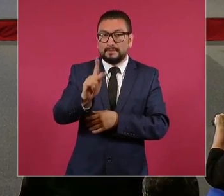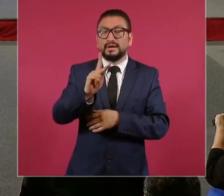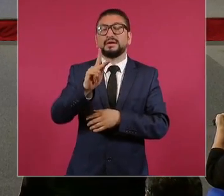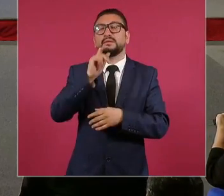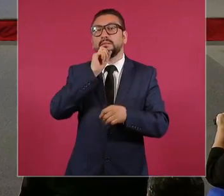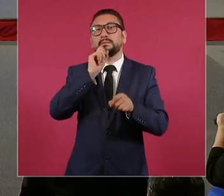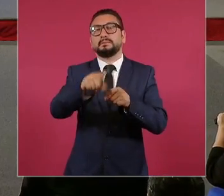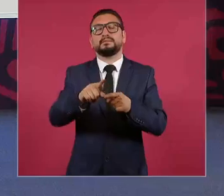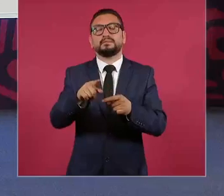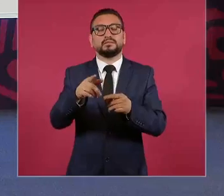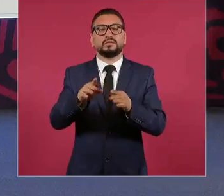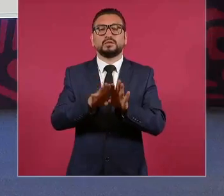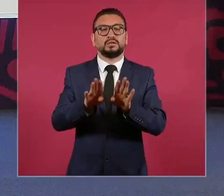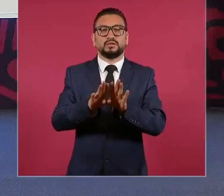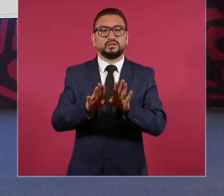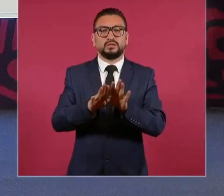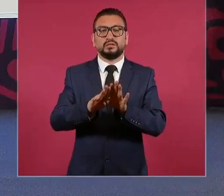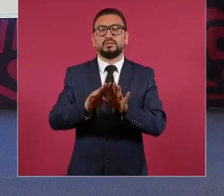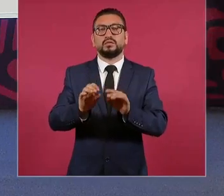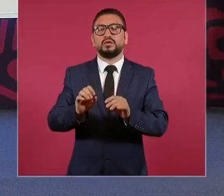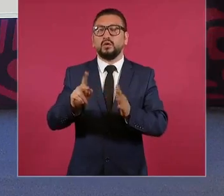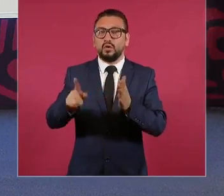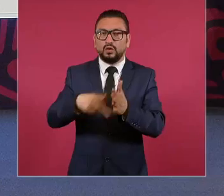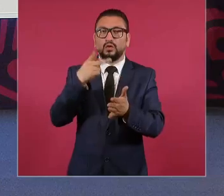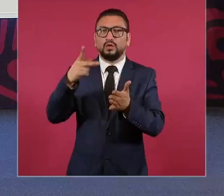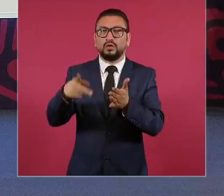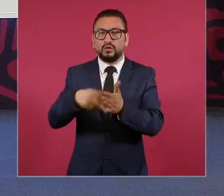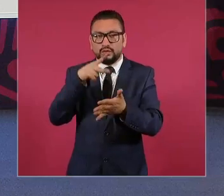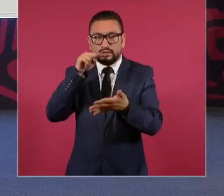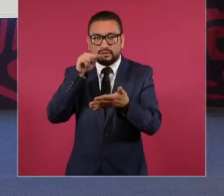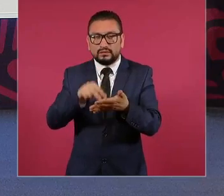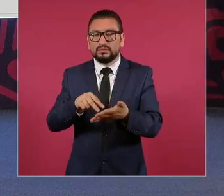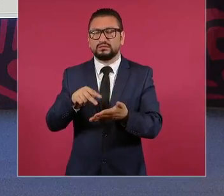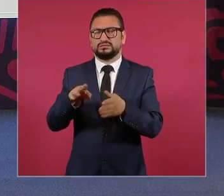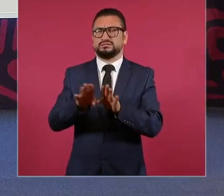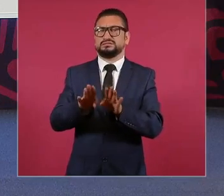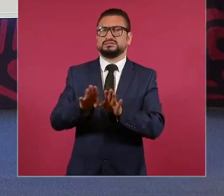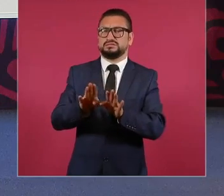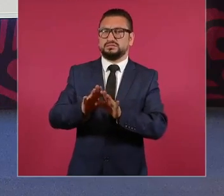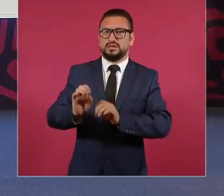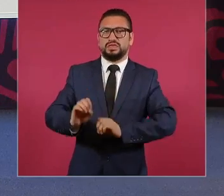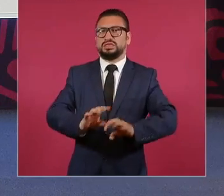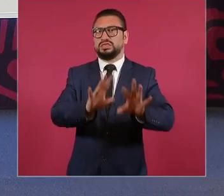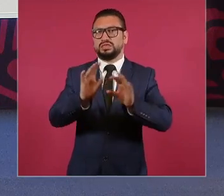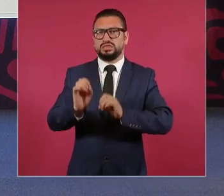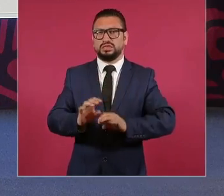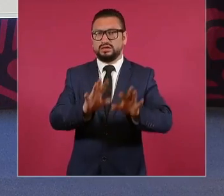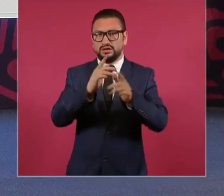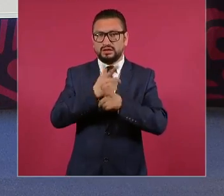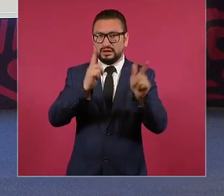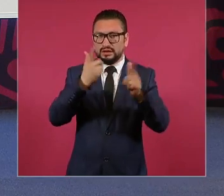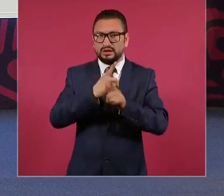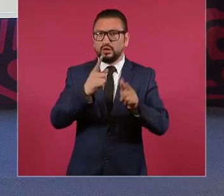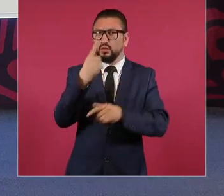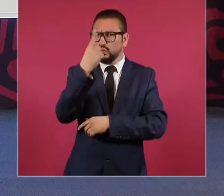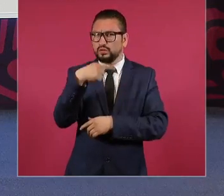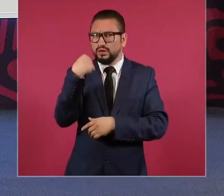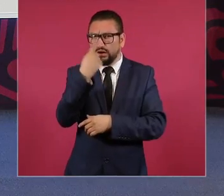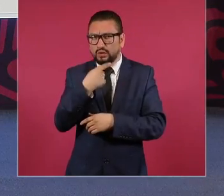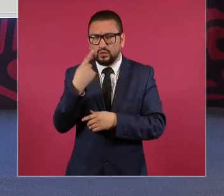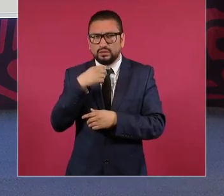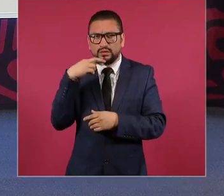insistimos, es una irregularidad a todas luces la decisión de que en una hora